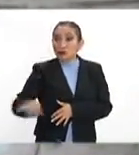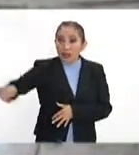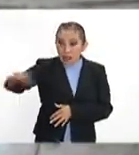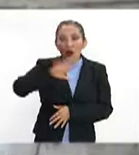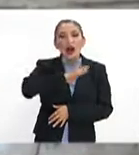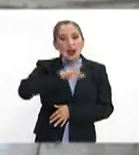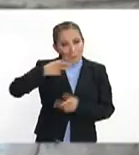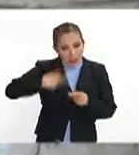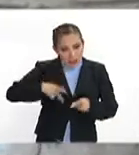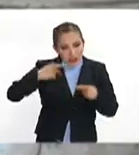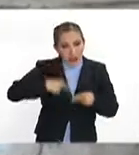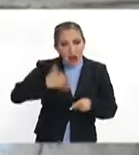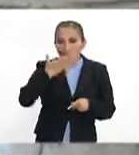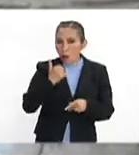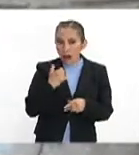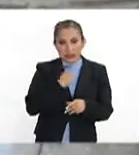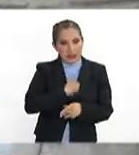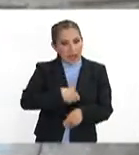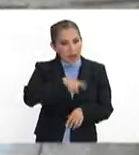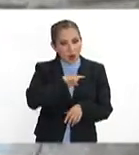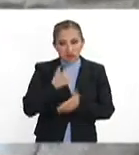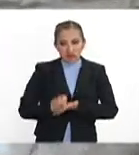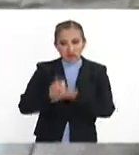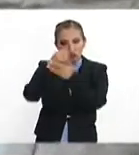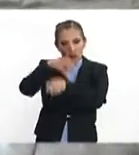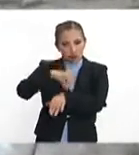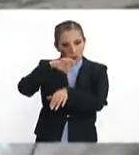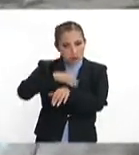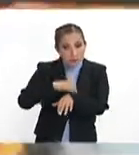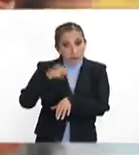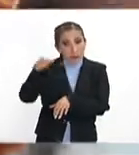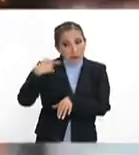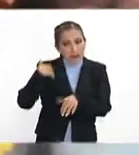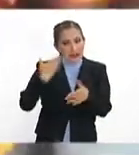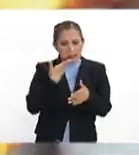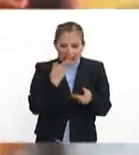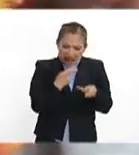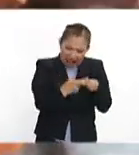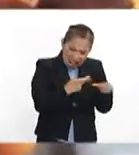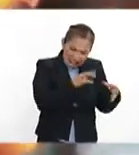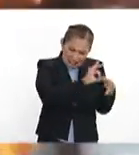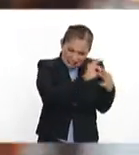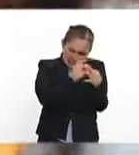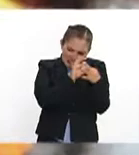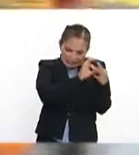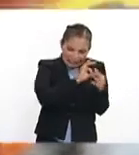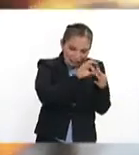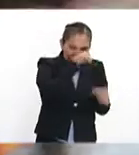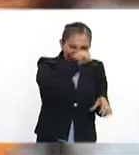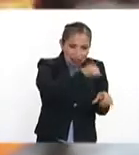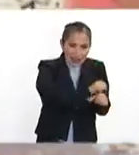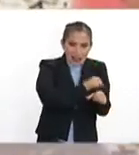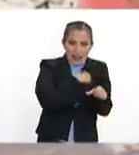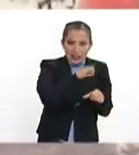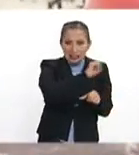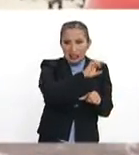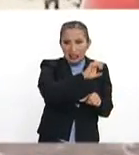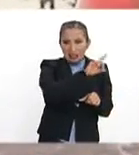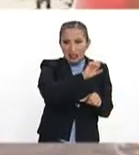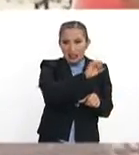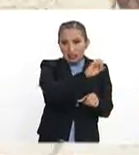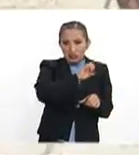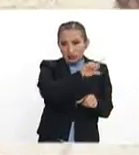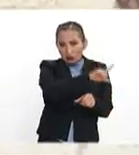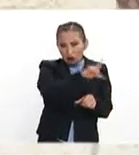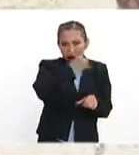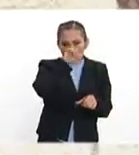de población sin acceso a la salud. Eso habla de una coordinación muy estrecha entre la Secretaría de Desarrollo Social, que encabeza